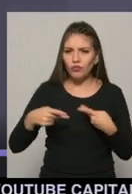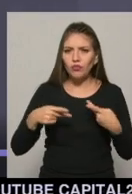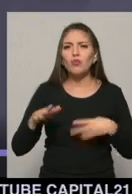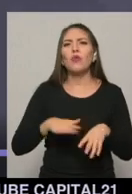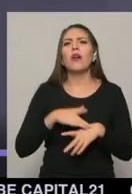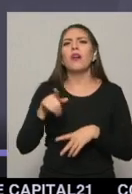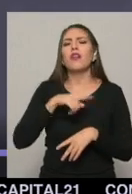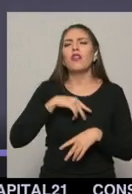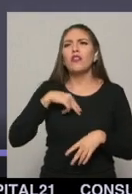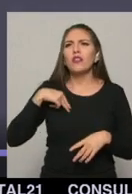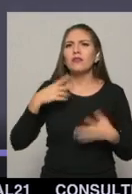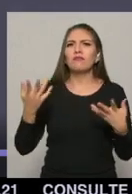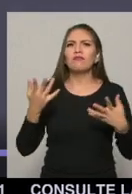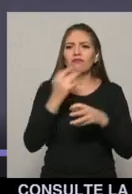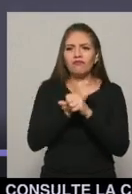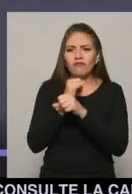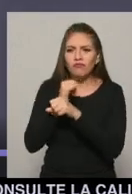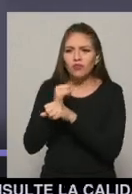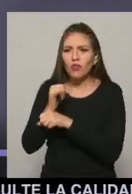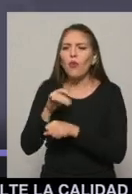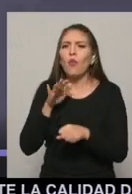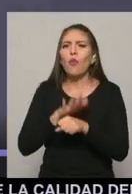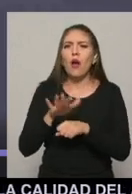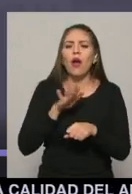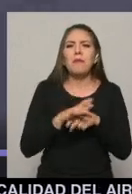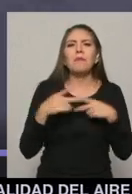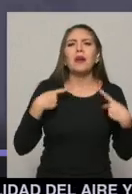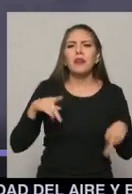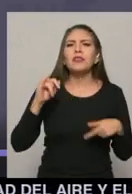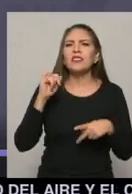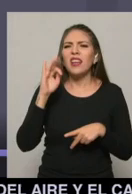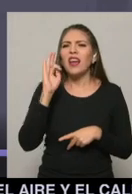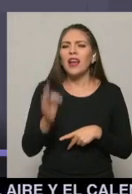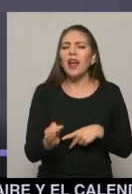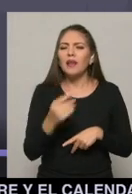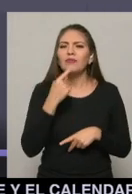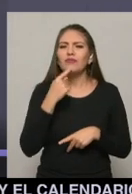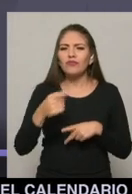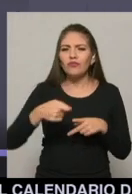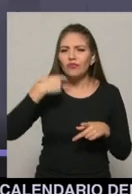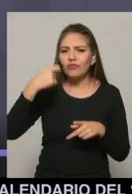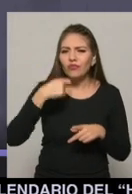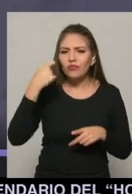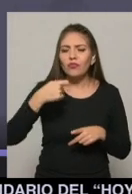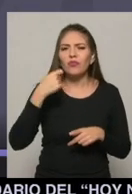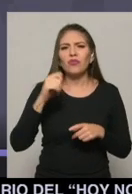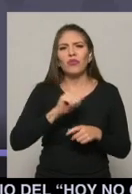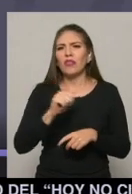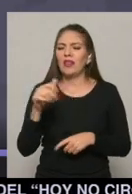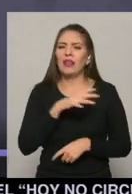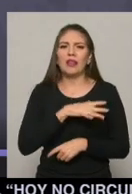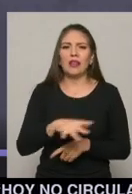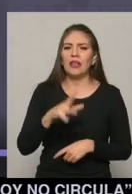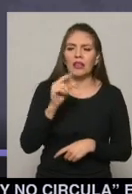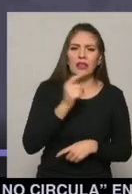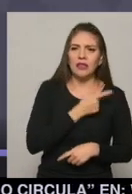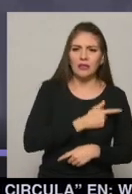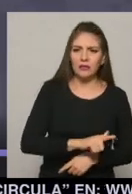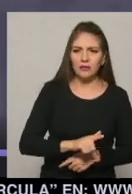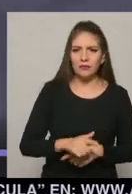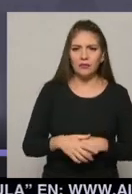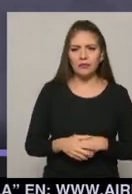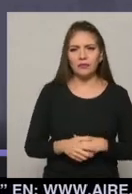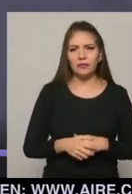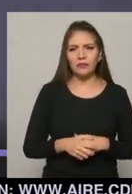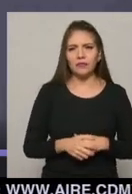de pues el público al que queremos llegar, de que sí estarían dispuestos a consumir y que no, porque dijeron, ¿saben qué? Para empezar aquí